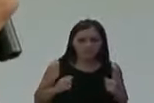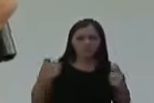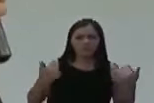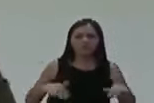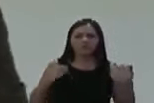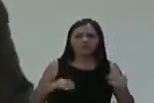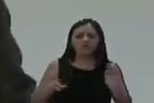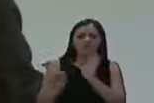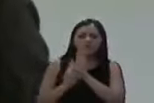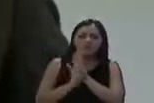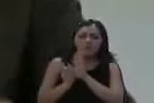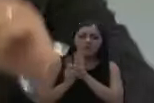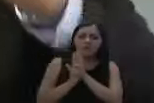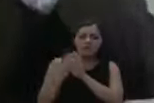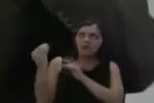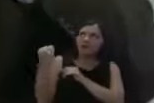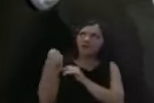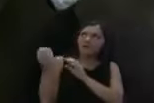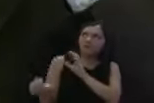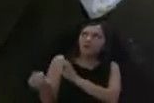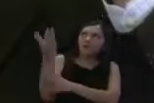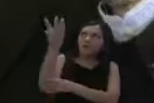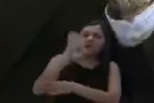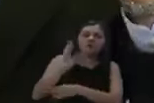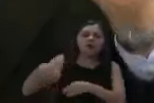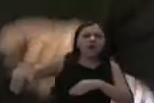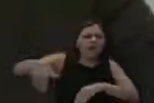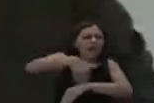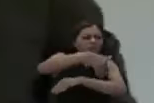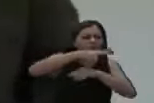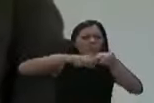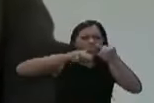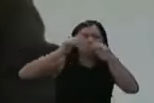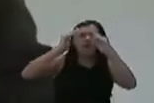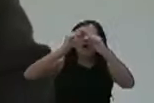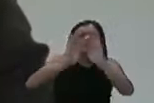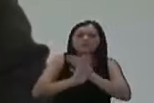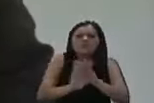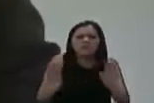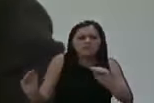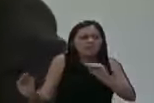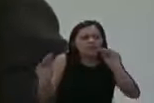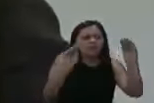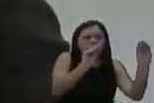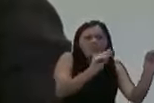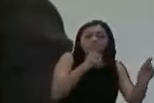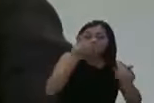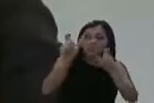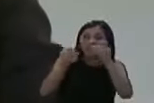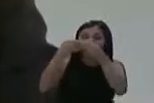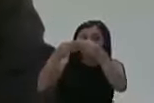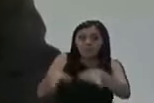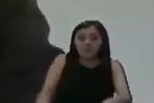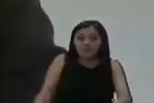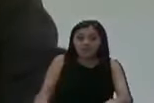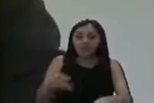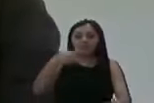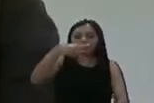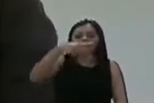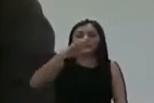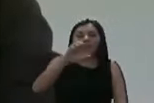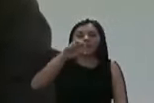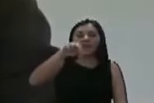naranja el tunguragua y no se había construido una sola casa para reubicar bueno un abrazo a